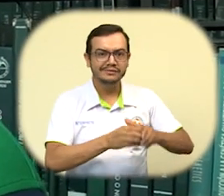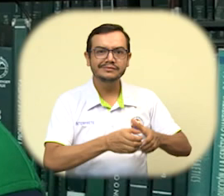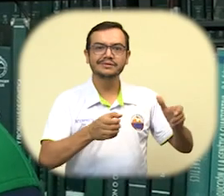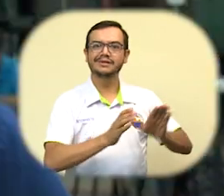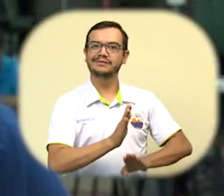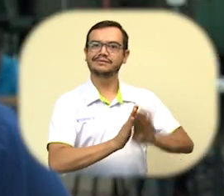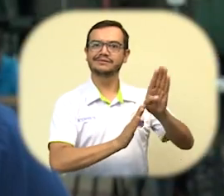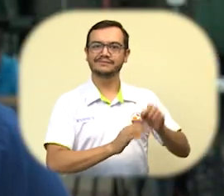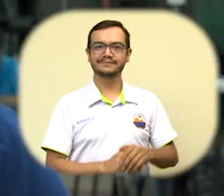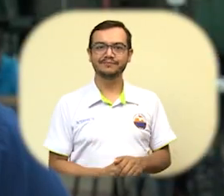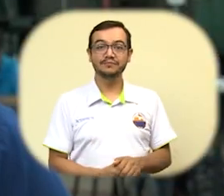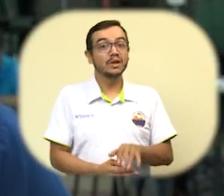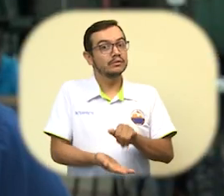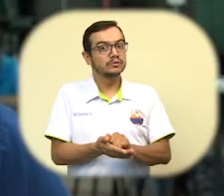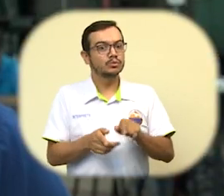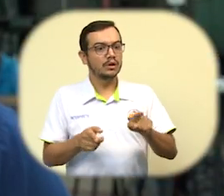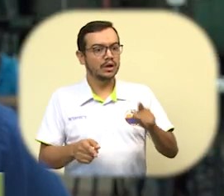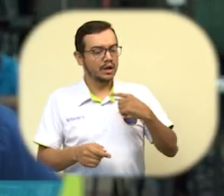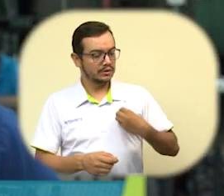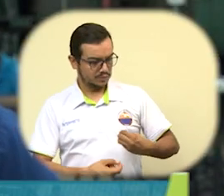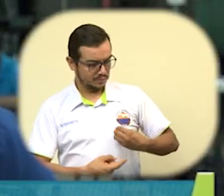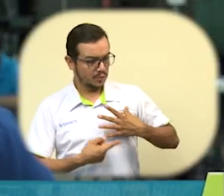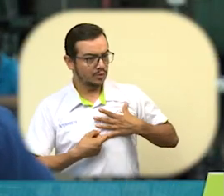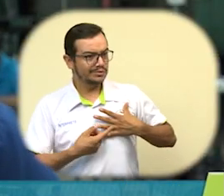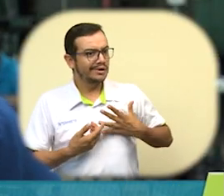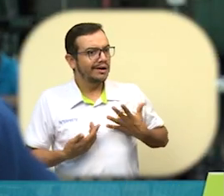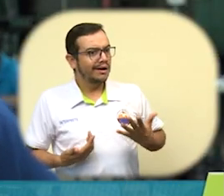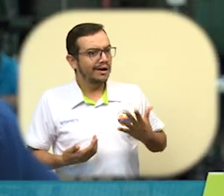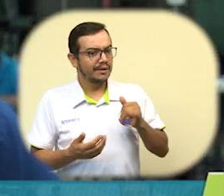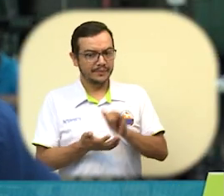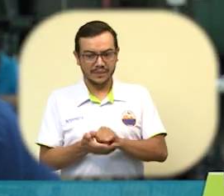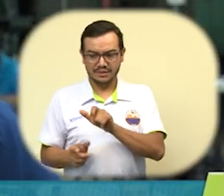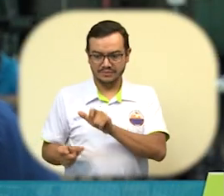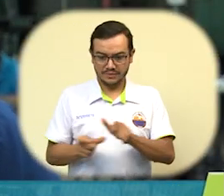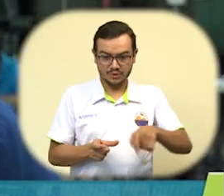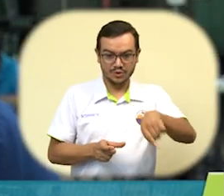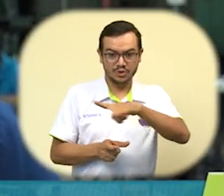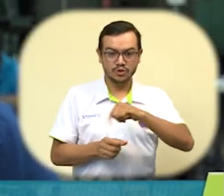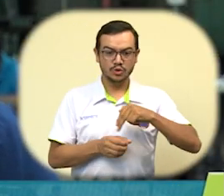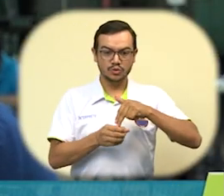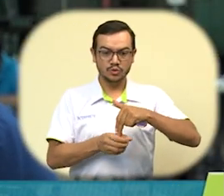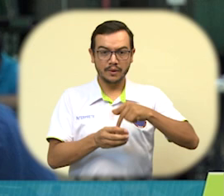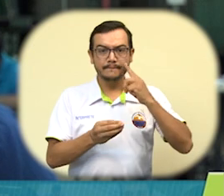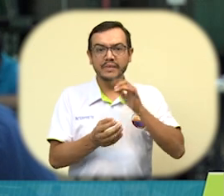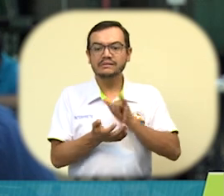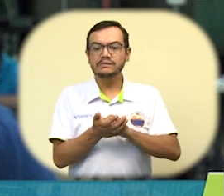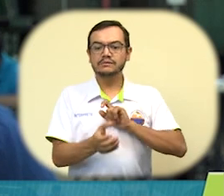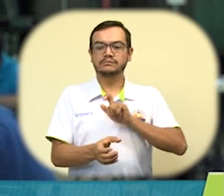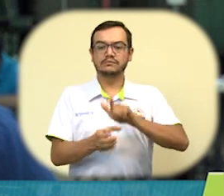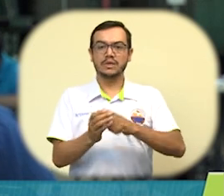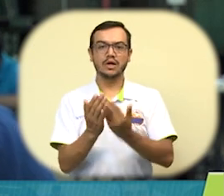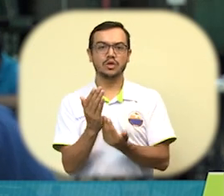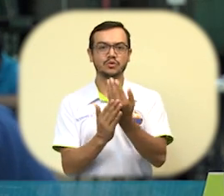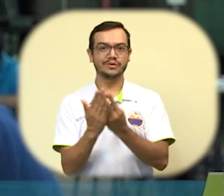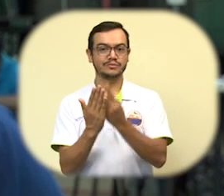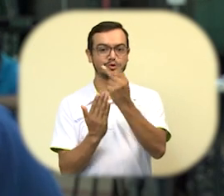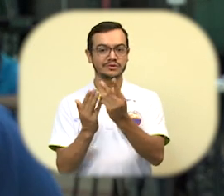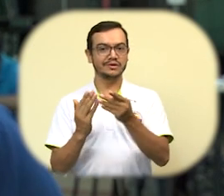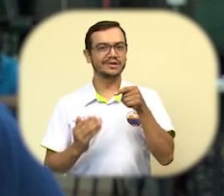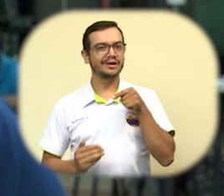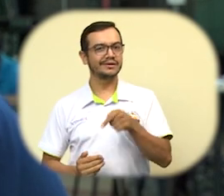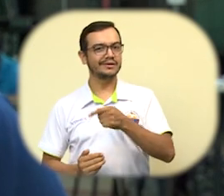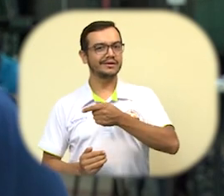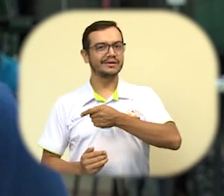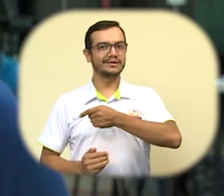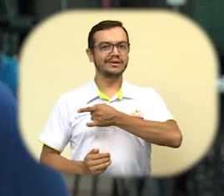siempre crecer. Digamos que se dé esta iniciativa y la oportunidad para muchas personas de participar en este nuevo proyecto de la